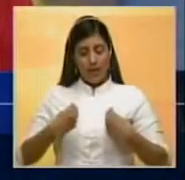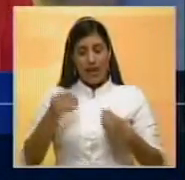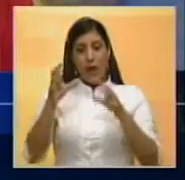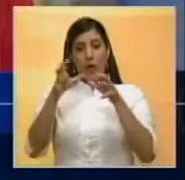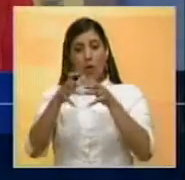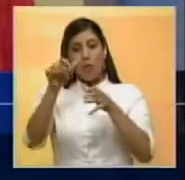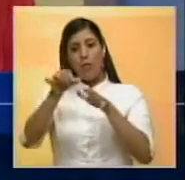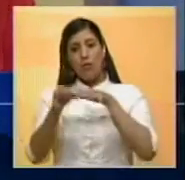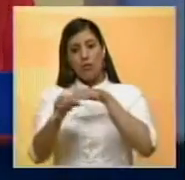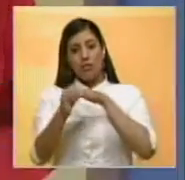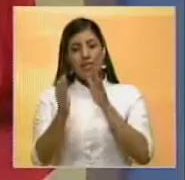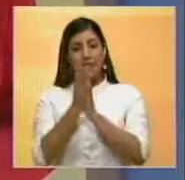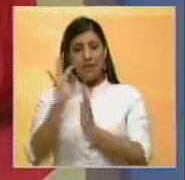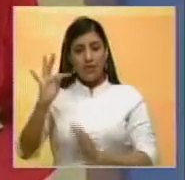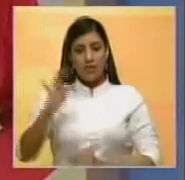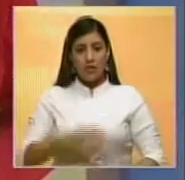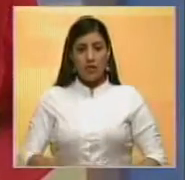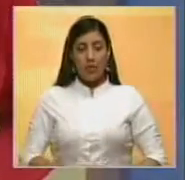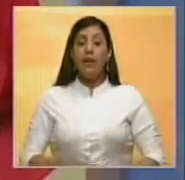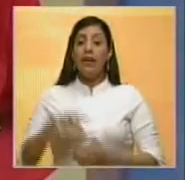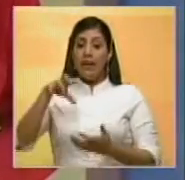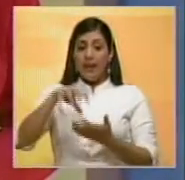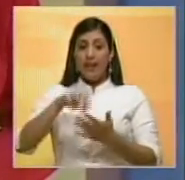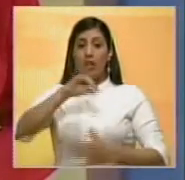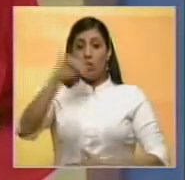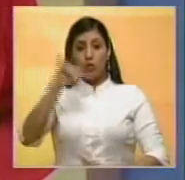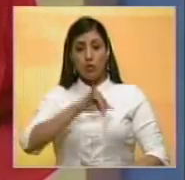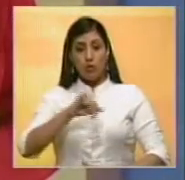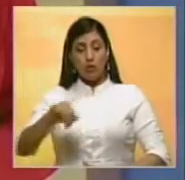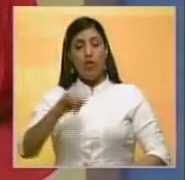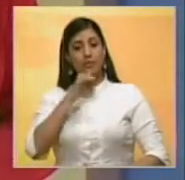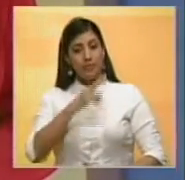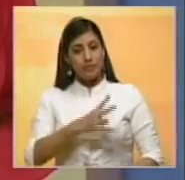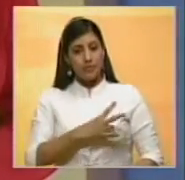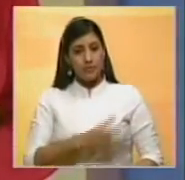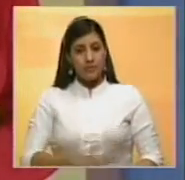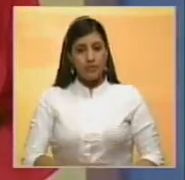habitantes del municipio San Francisco. Desde el estado Zulia, Jenny Soto, Noticiero Venevisión.